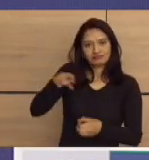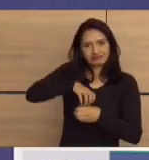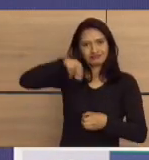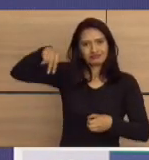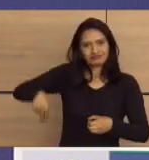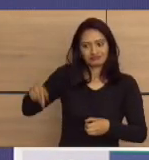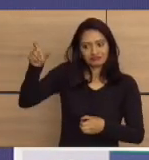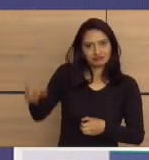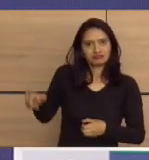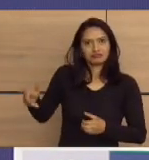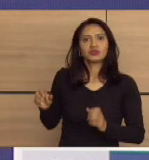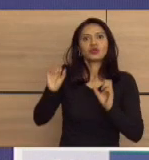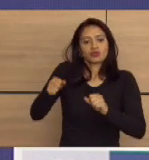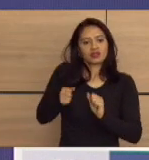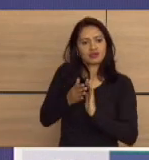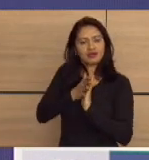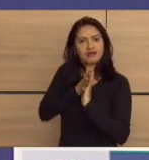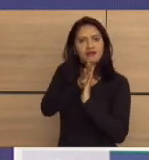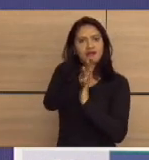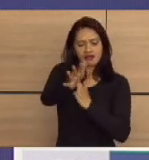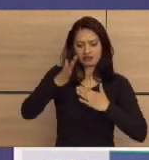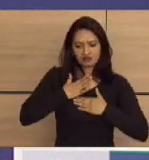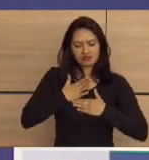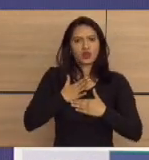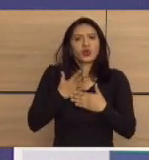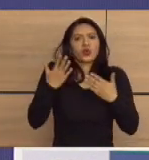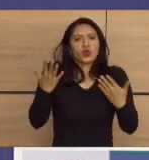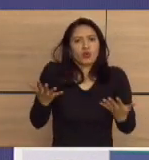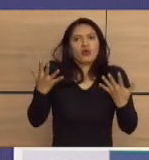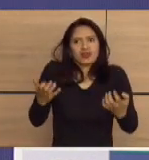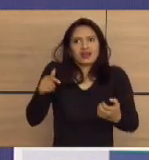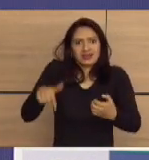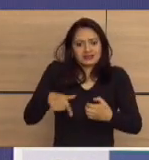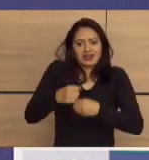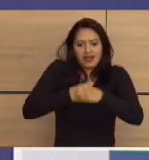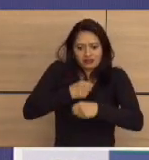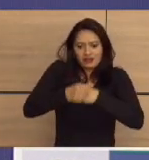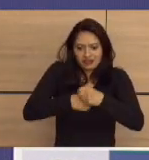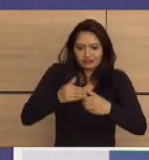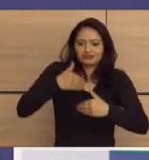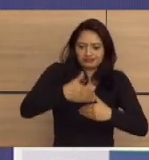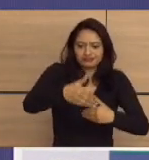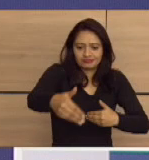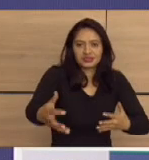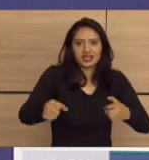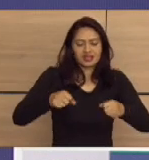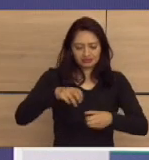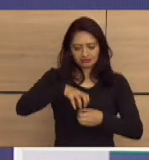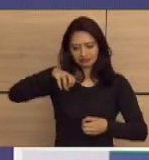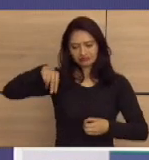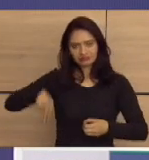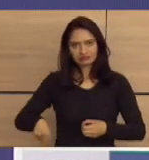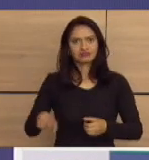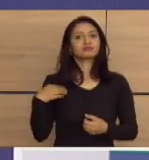se explica con muchas realidades contextuales, del ciudadano que anhelamos para estas generaciones, y ligar este recrear la